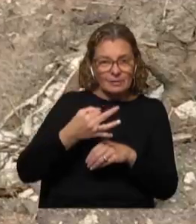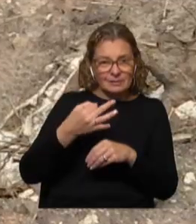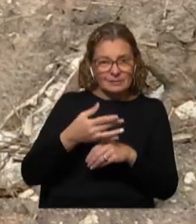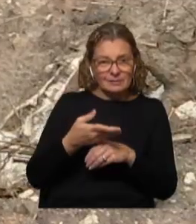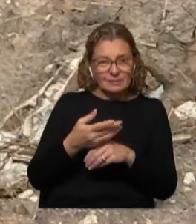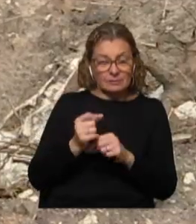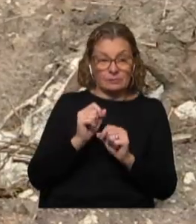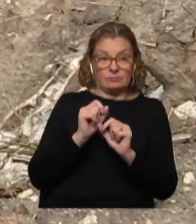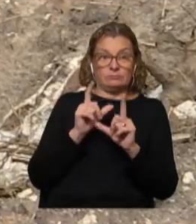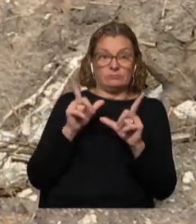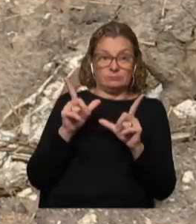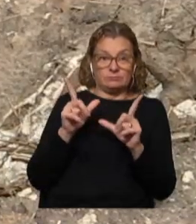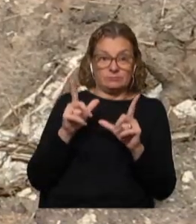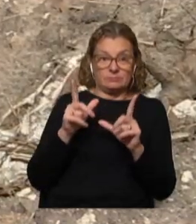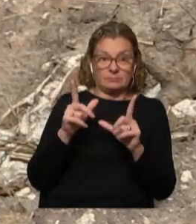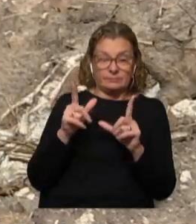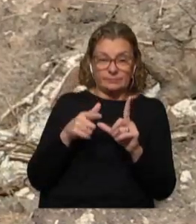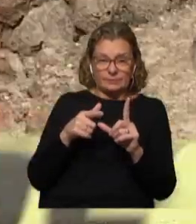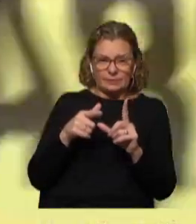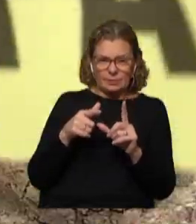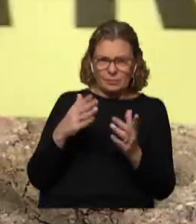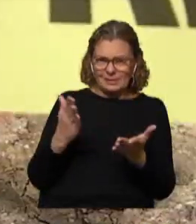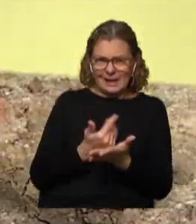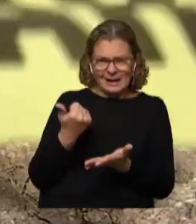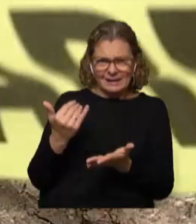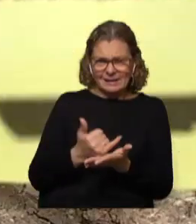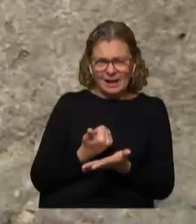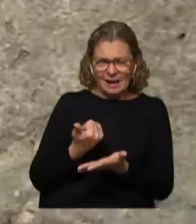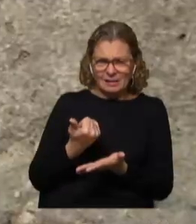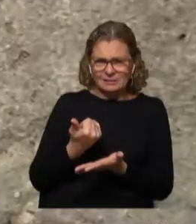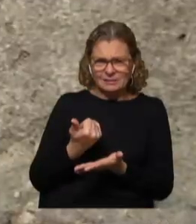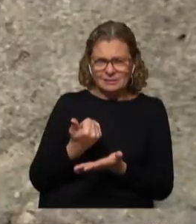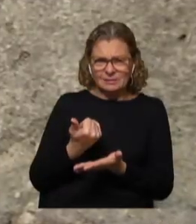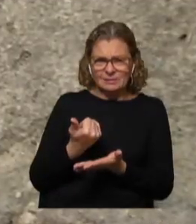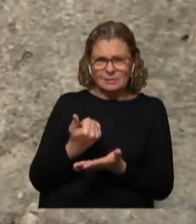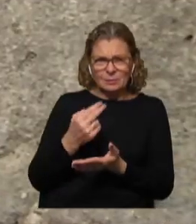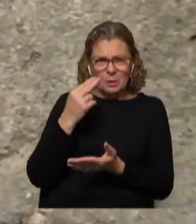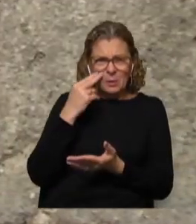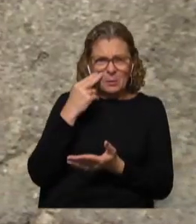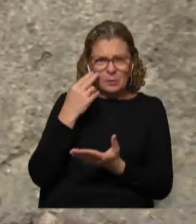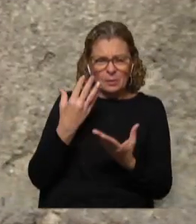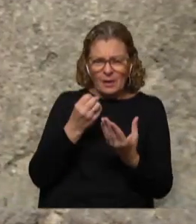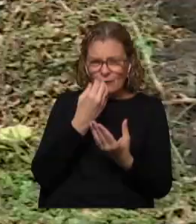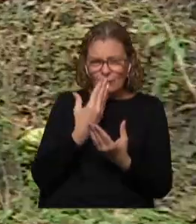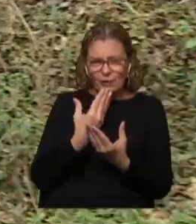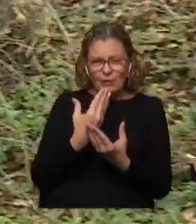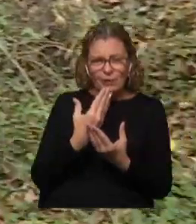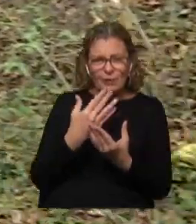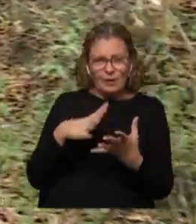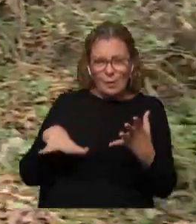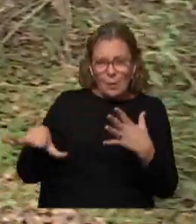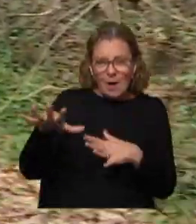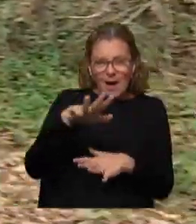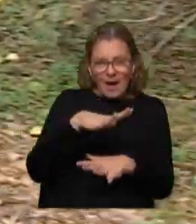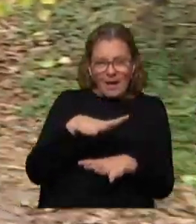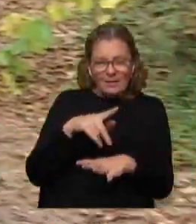tiene asustada y es realmente un vandalismo, pienso yo, ¿no? ¿Cómo se dañó la flora, la fauna del lugar?